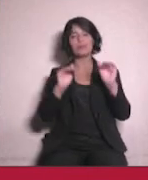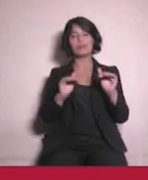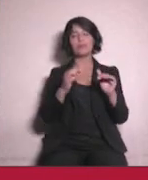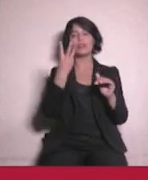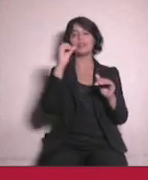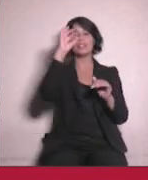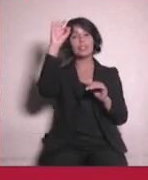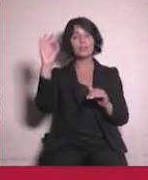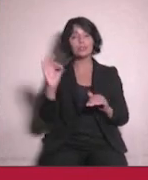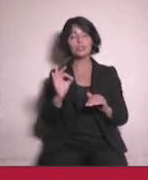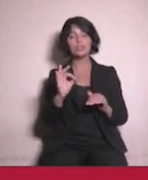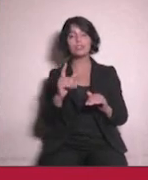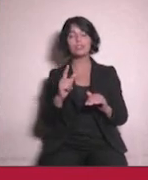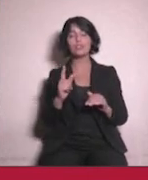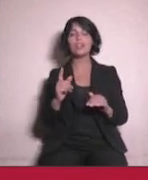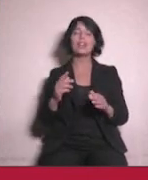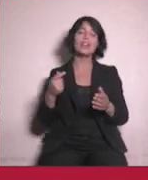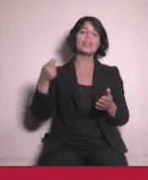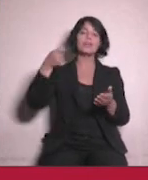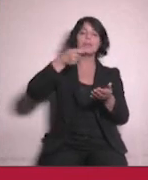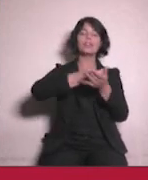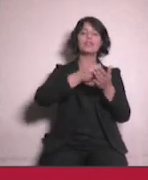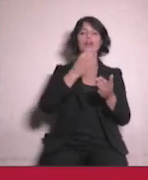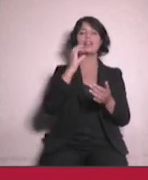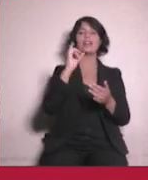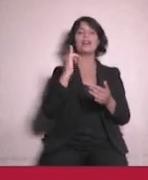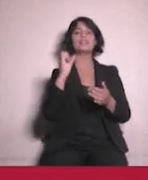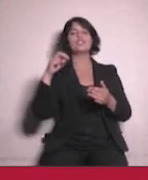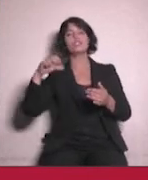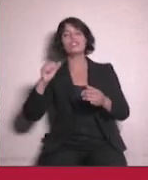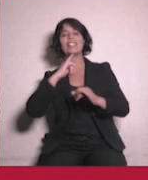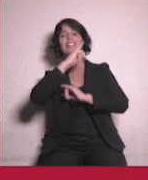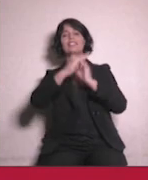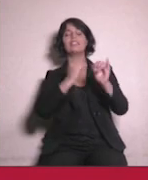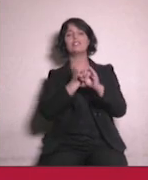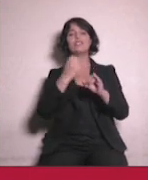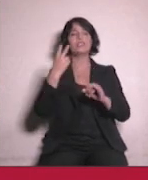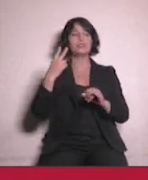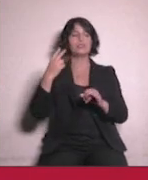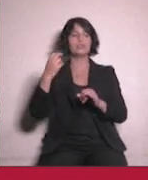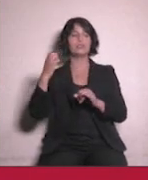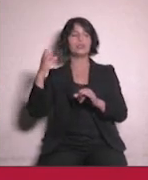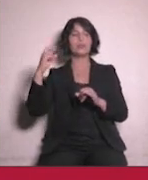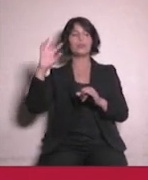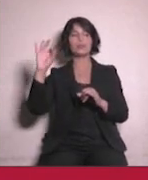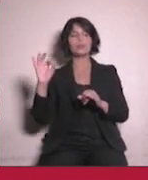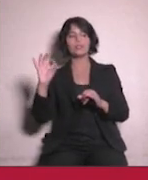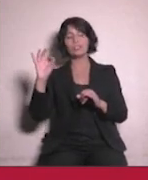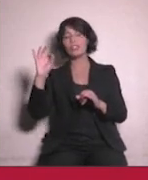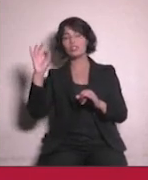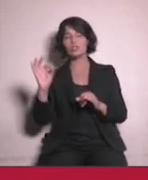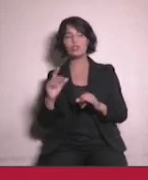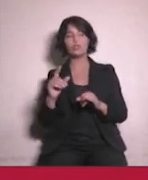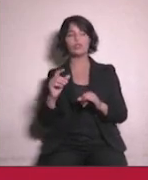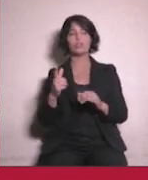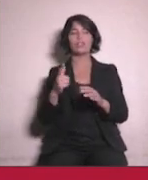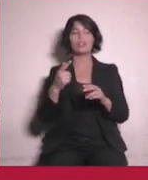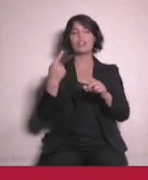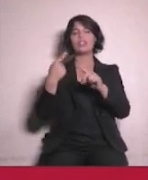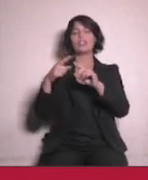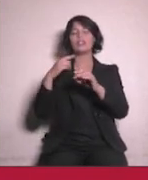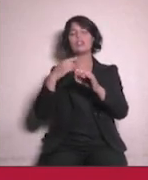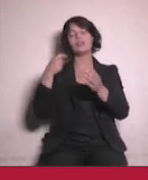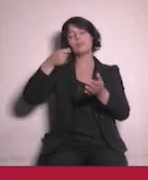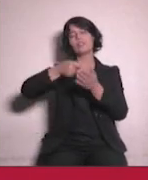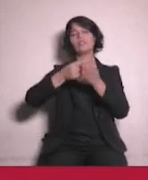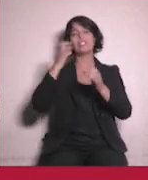un 30% en acciones internacionales, un 12% en acciones chilenas. Cuando uno mira el total, un 58% está en